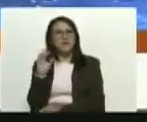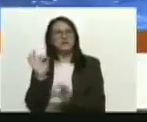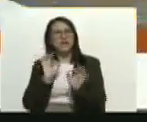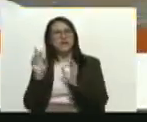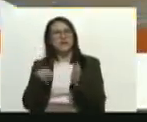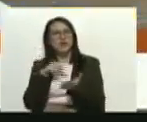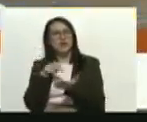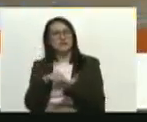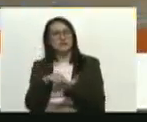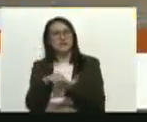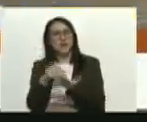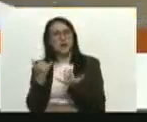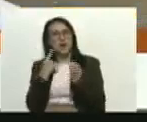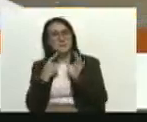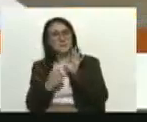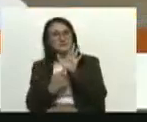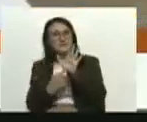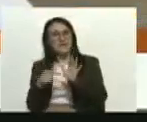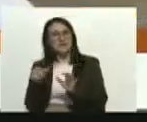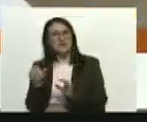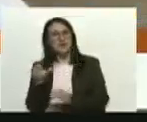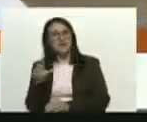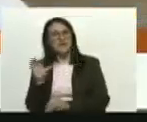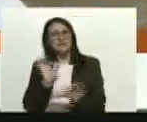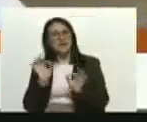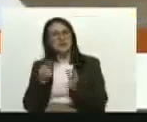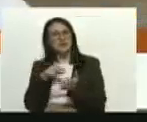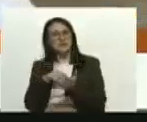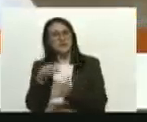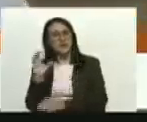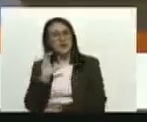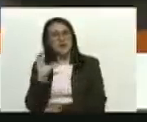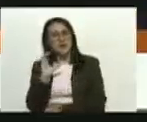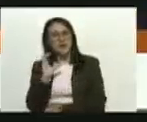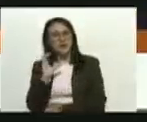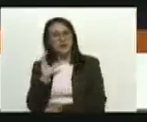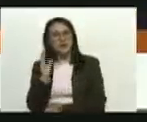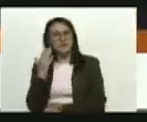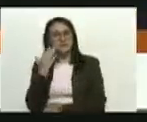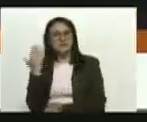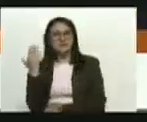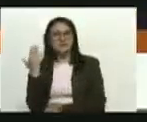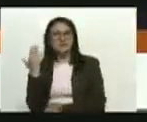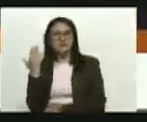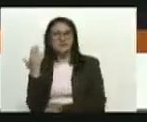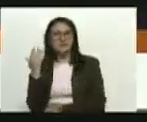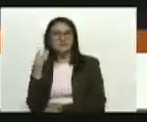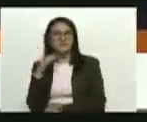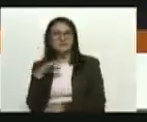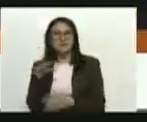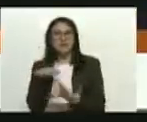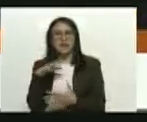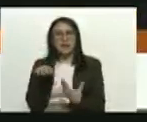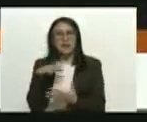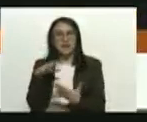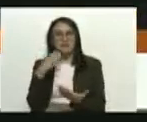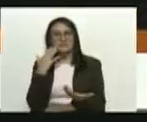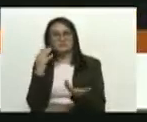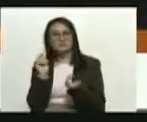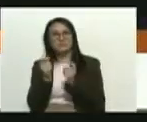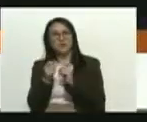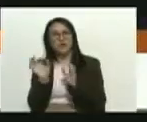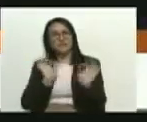Nacional. Estamos presentando acá en el Teatro Nacional de Caracas Electra, que es una tragedia griega transformada